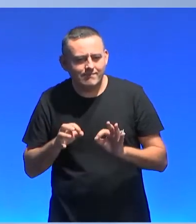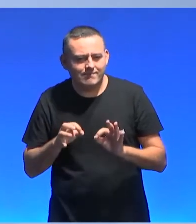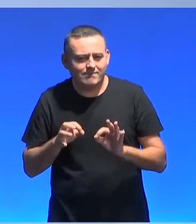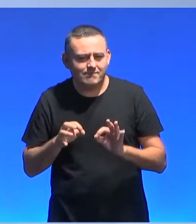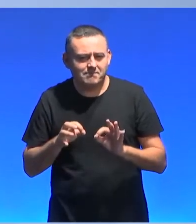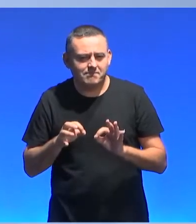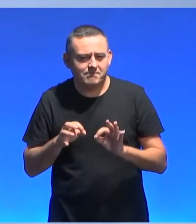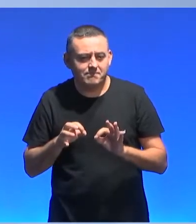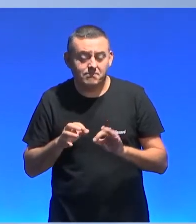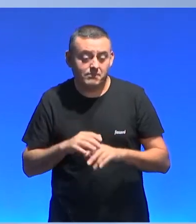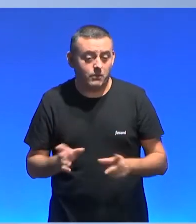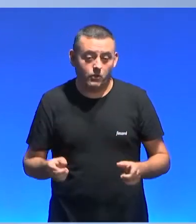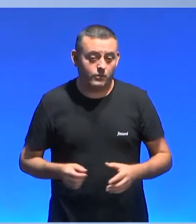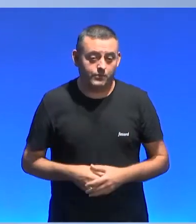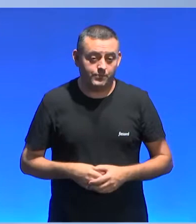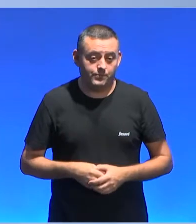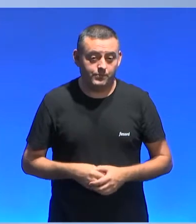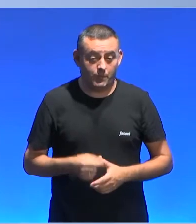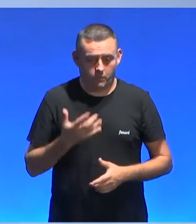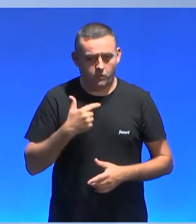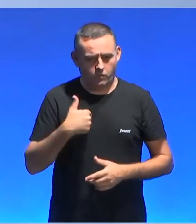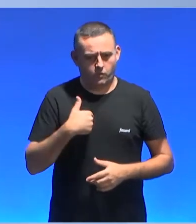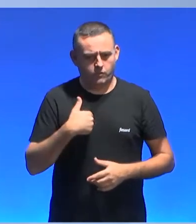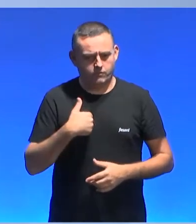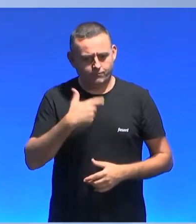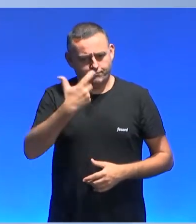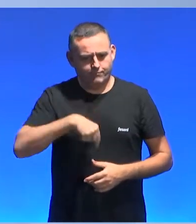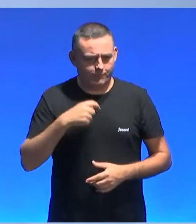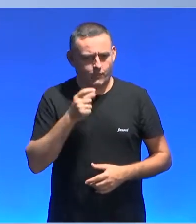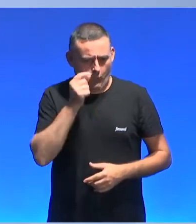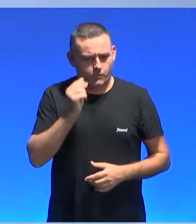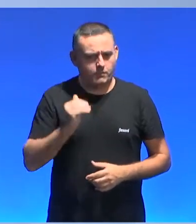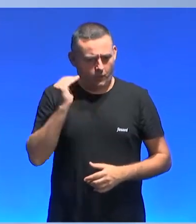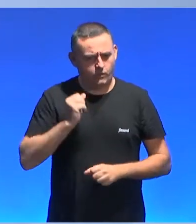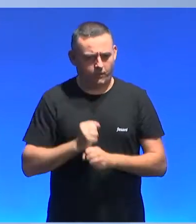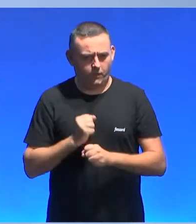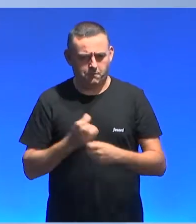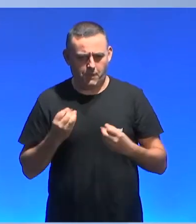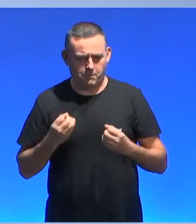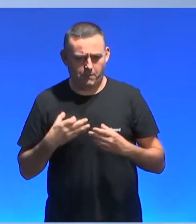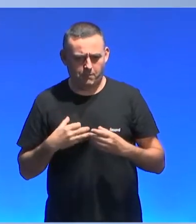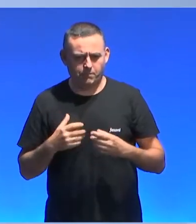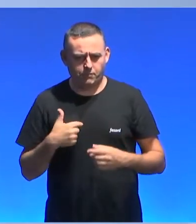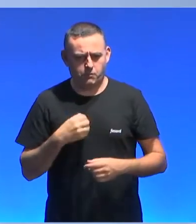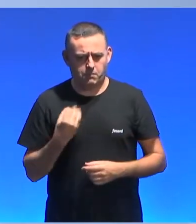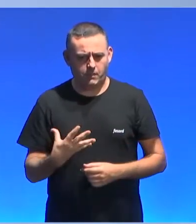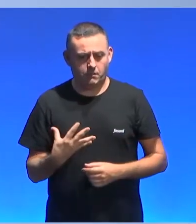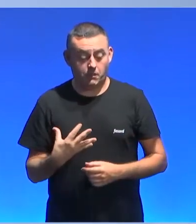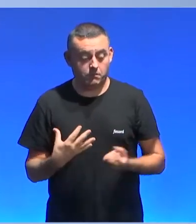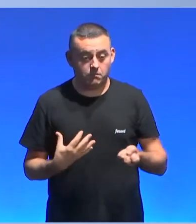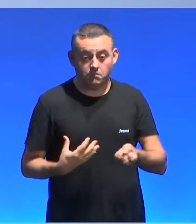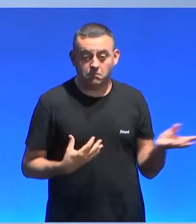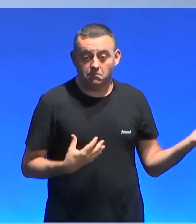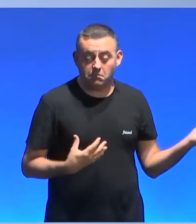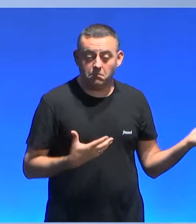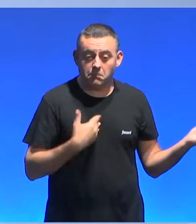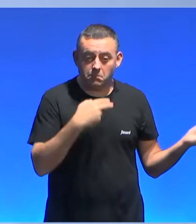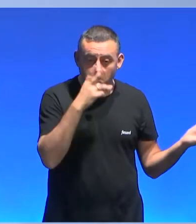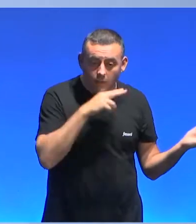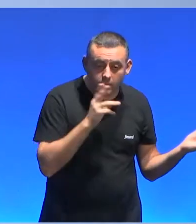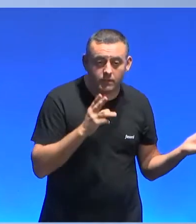si nuestros hijos, padres, mujeres, viven mal, es difícil que nosotros podamos